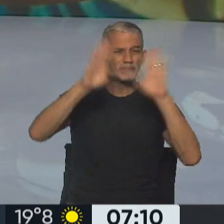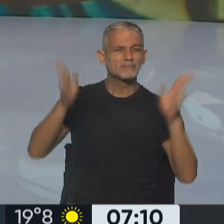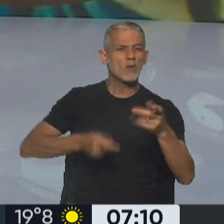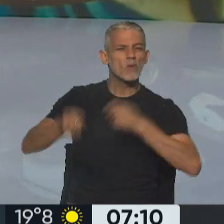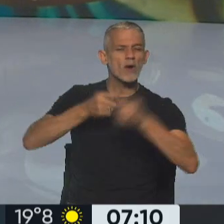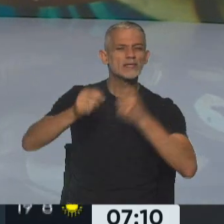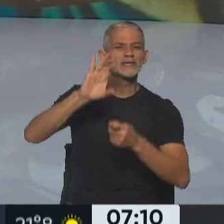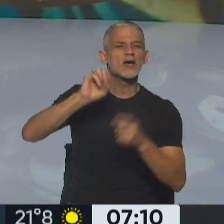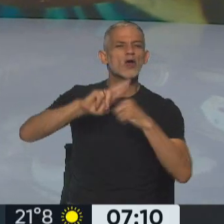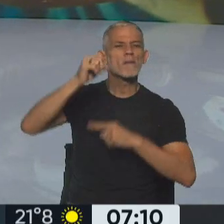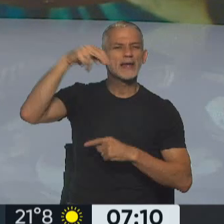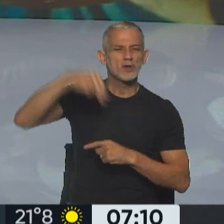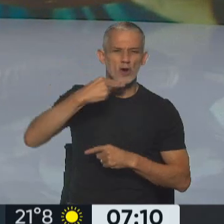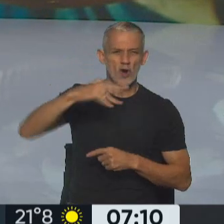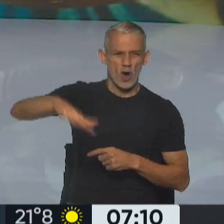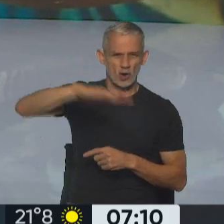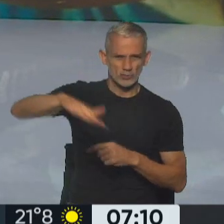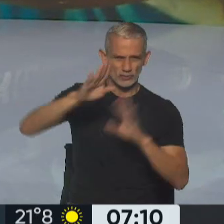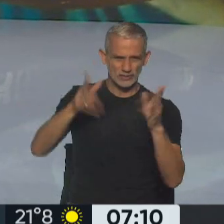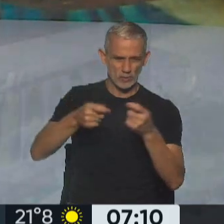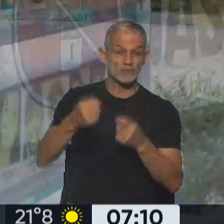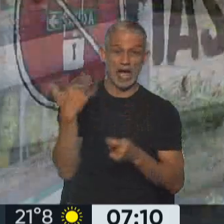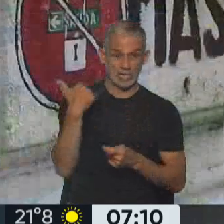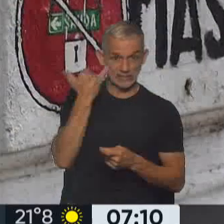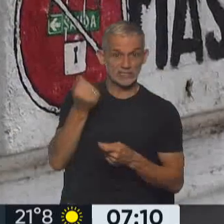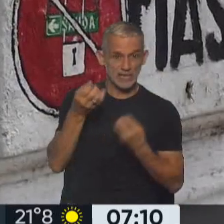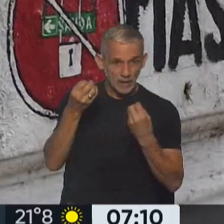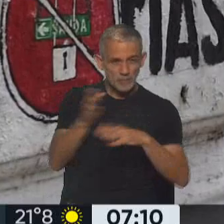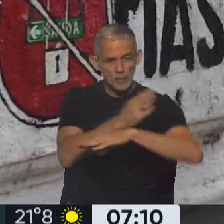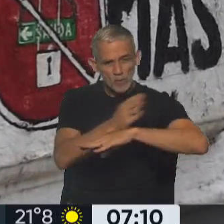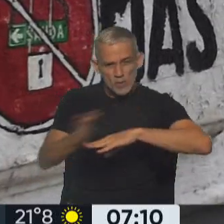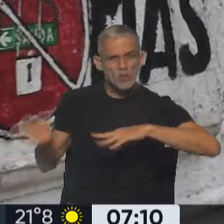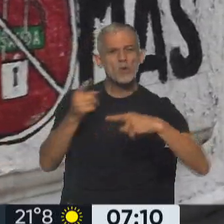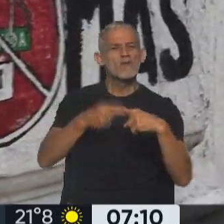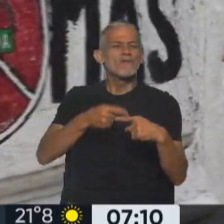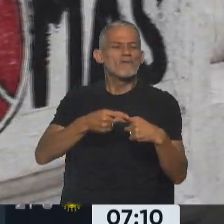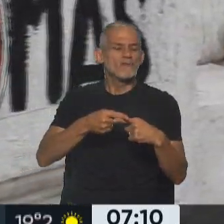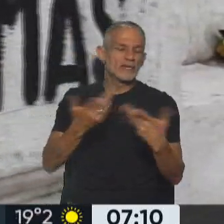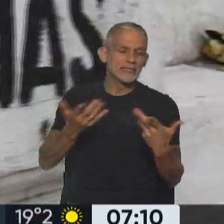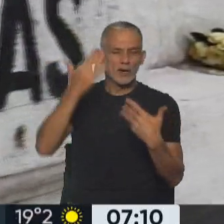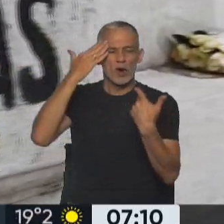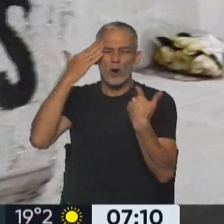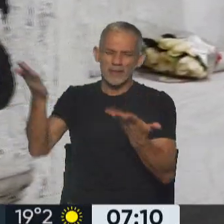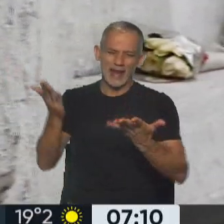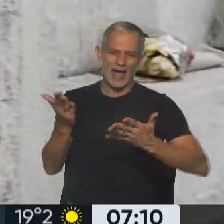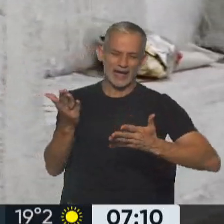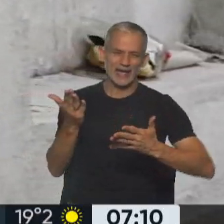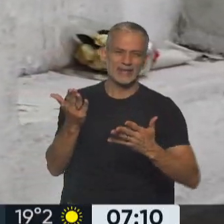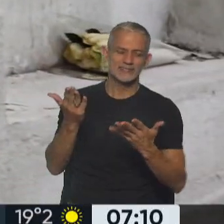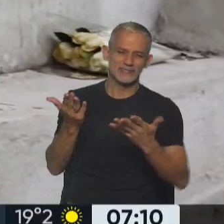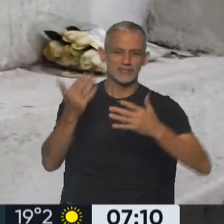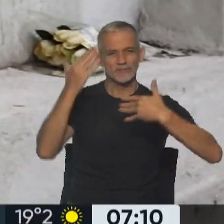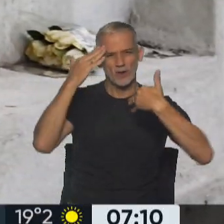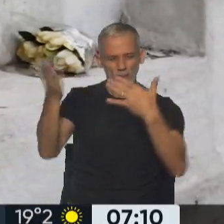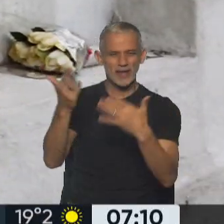Cromañona, aquí en el barrio porteño de Once. Ya en la jornada de ayer comenzaron las festividades de homenaje, de